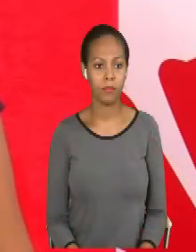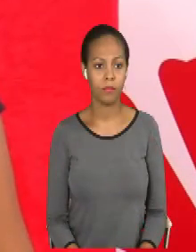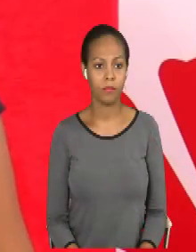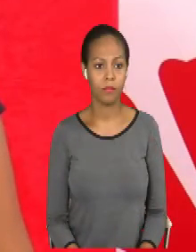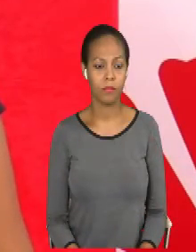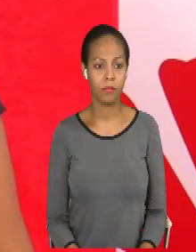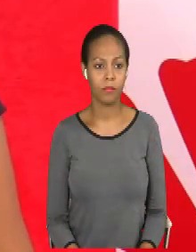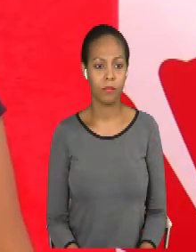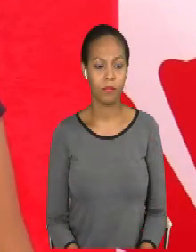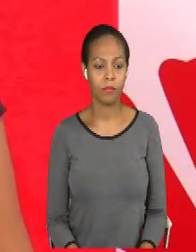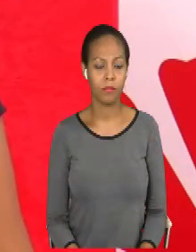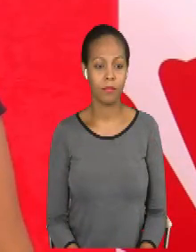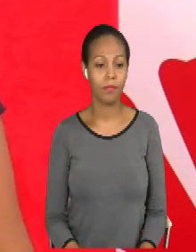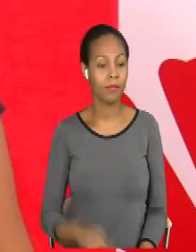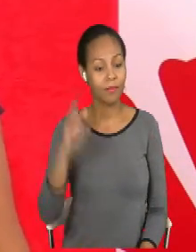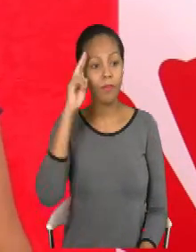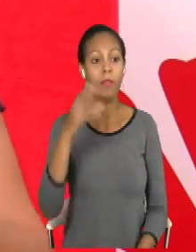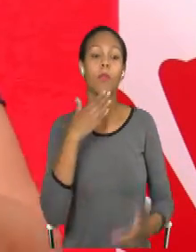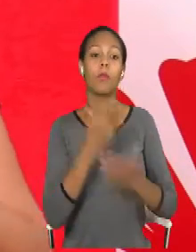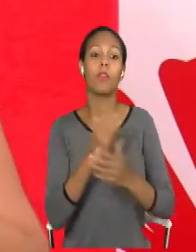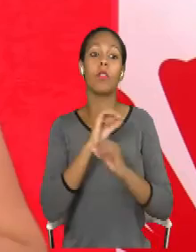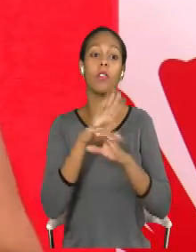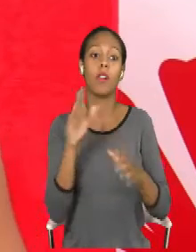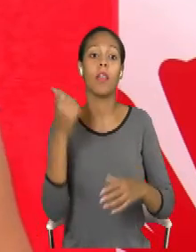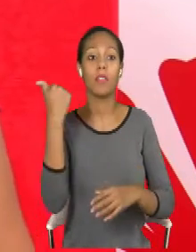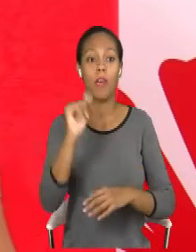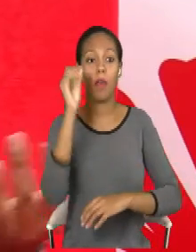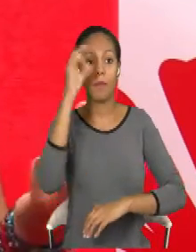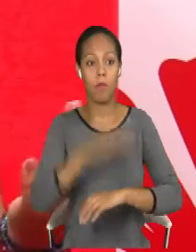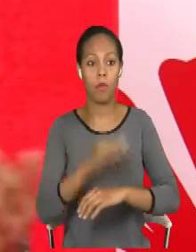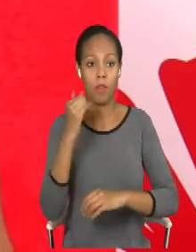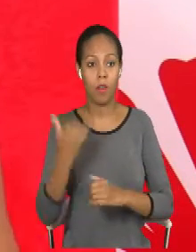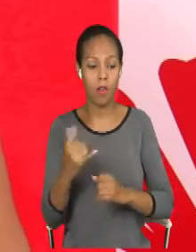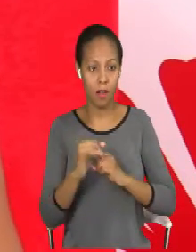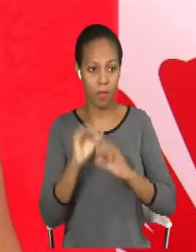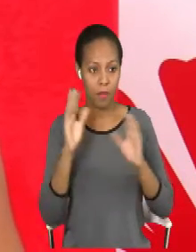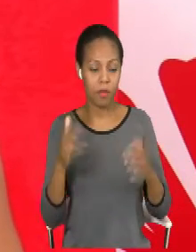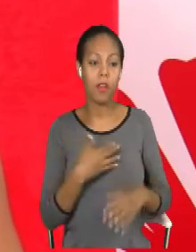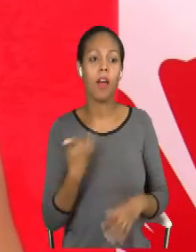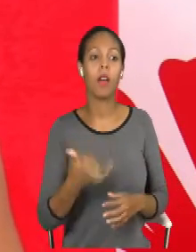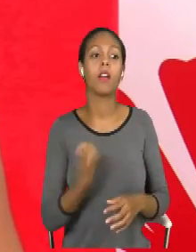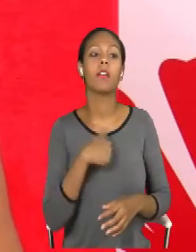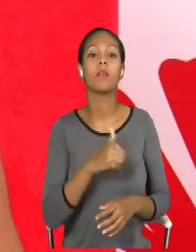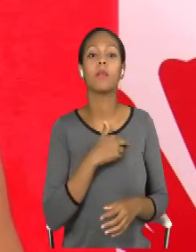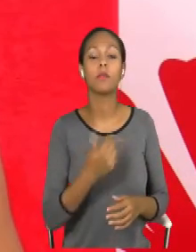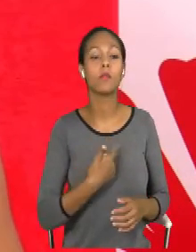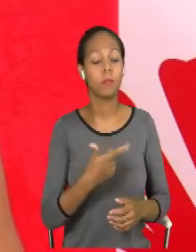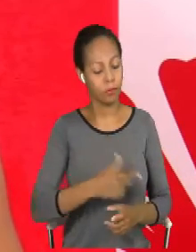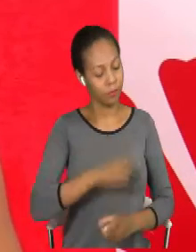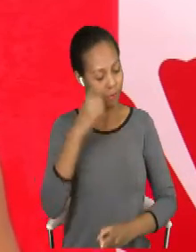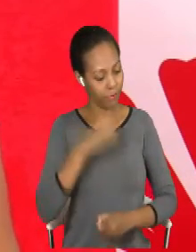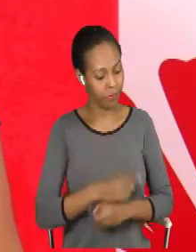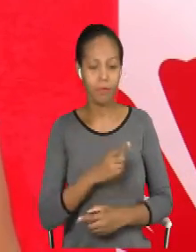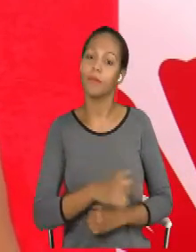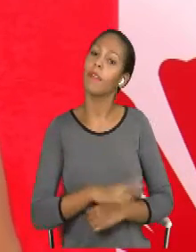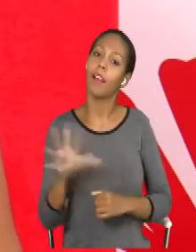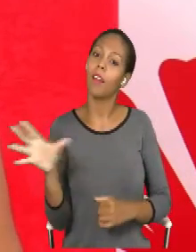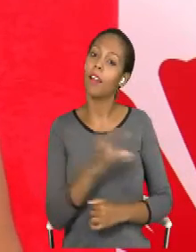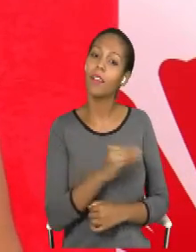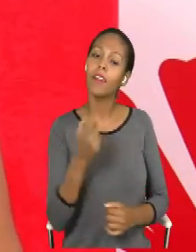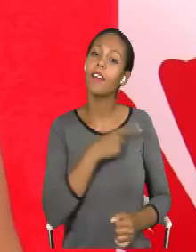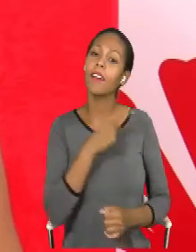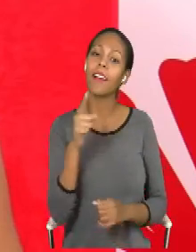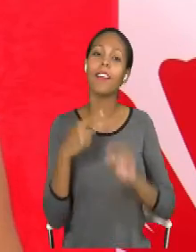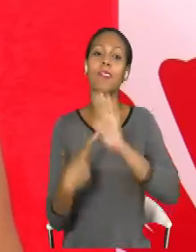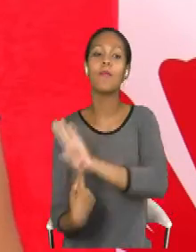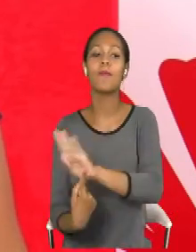¿qué tal? Muy buenos días, 10 en punto de la mañana, mañana de martes, y nosotros, por supuesto, aquí cumpliendo nuestra cita con todos los hogares en Barranca